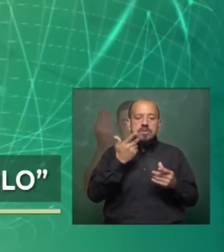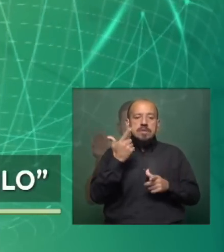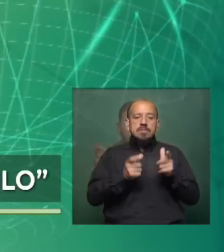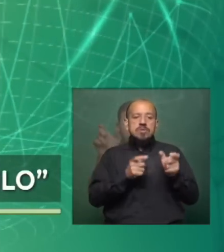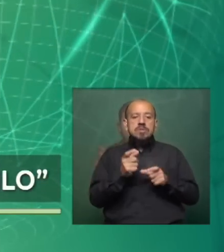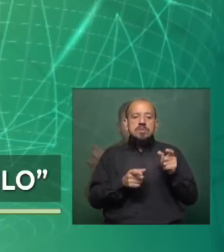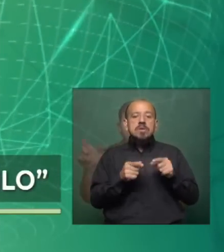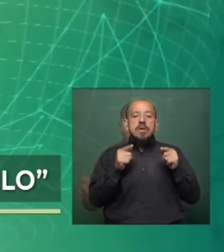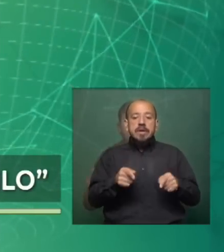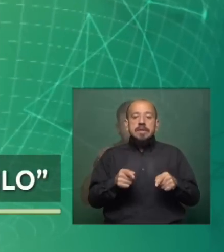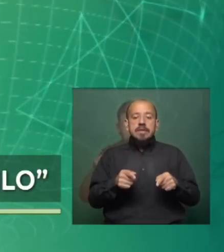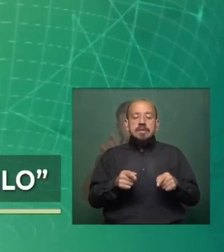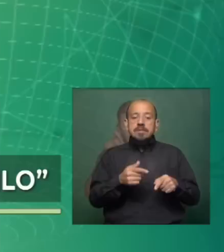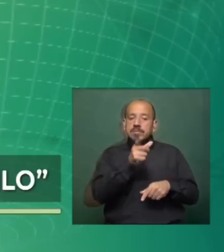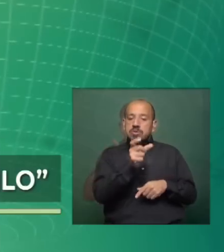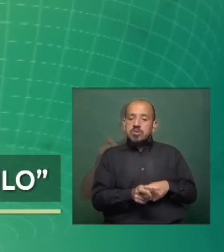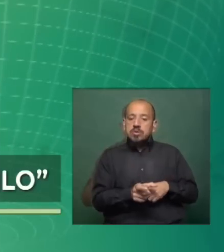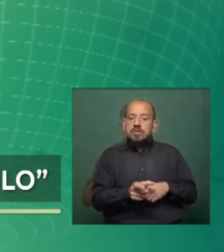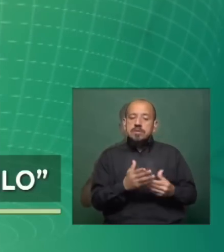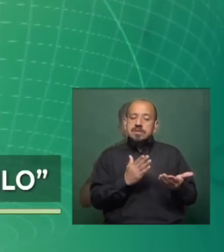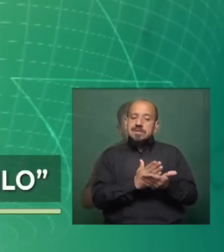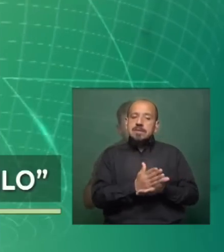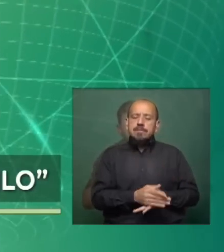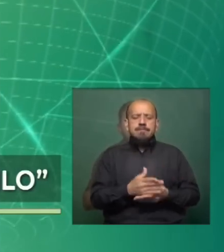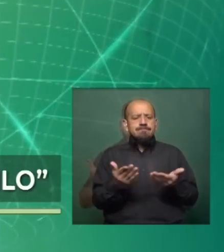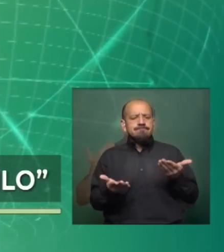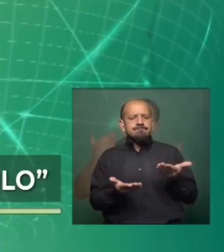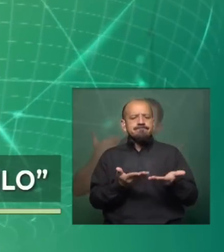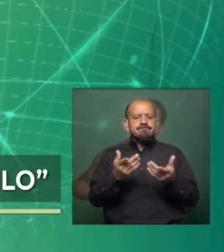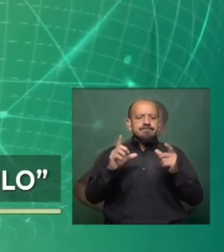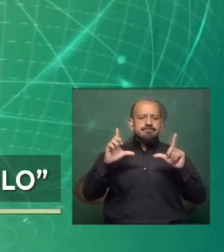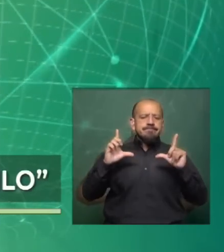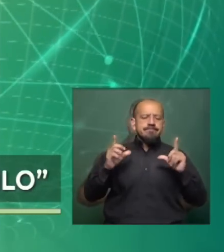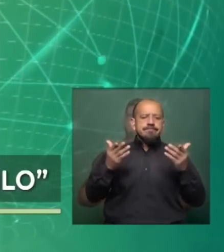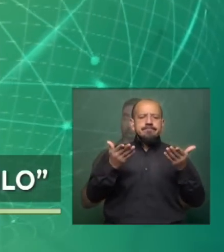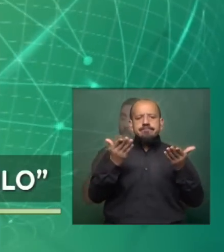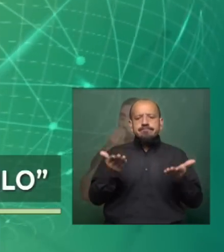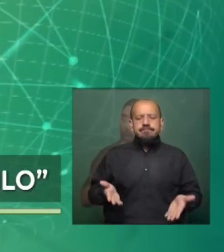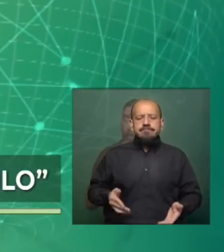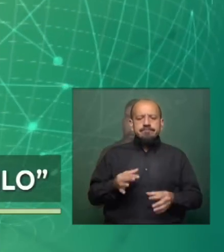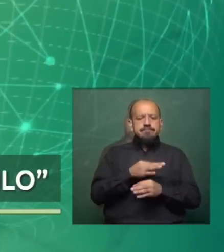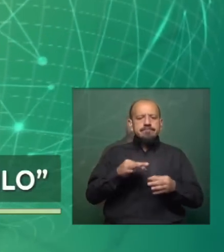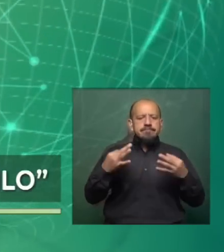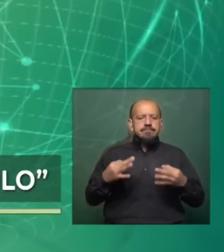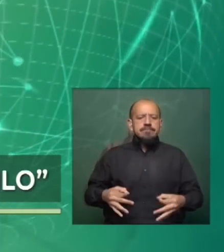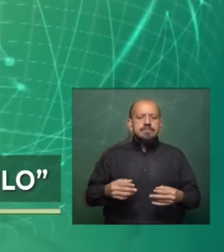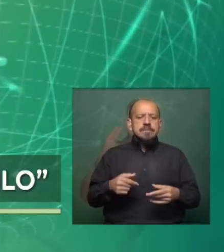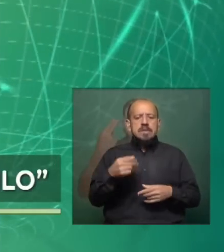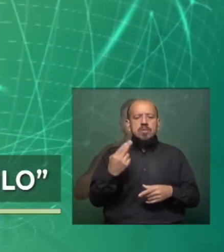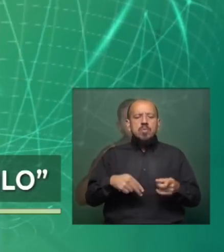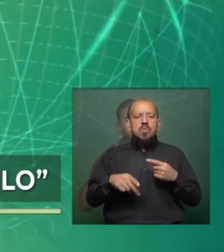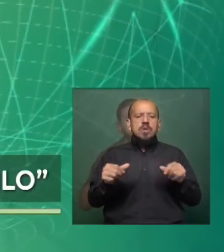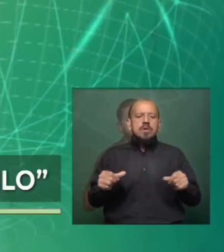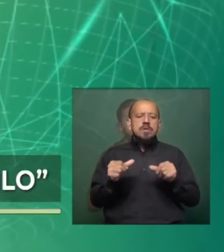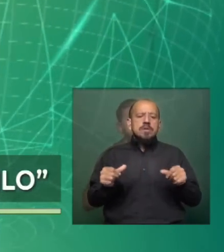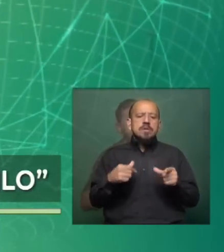y este tipo de personas siempre se muestra como personas perfectas como personas que nunca